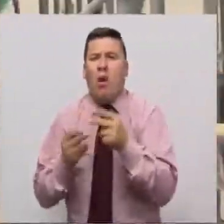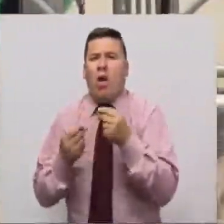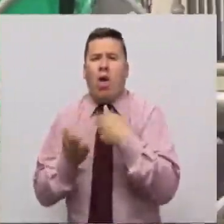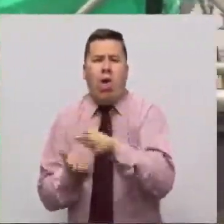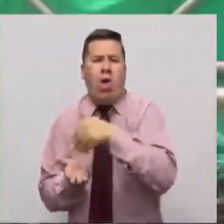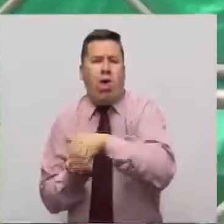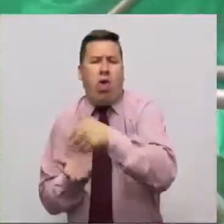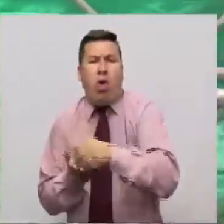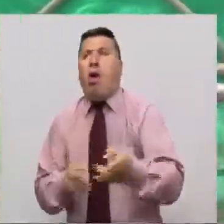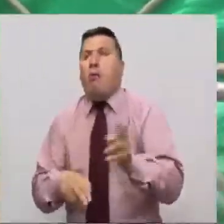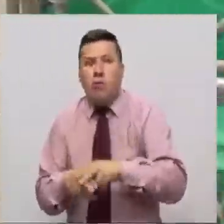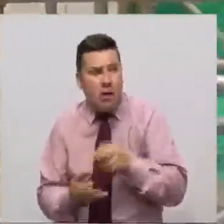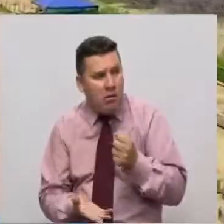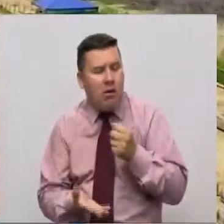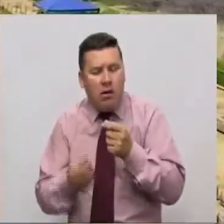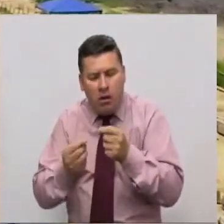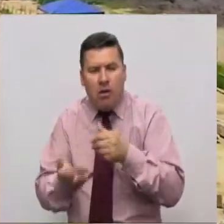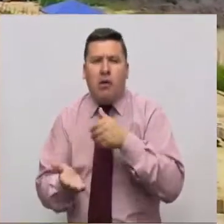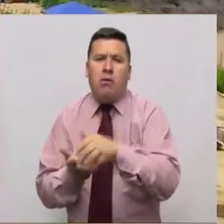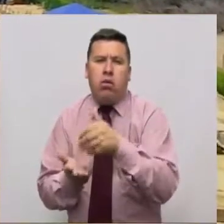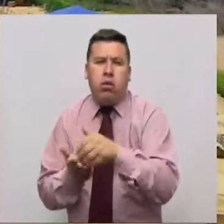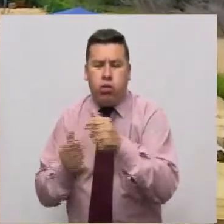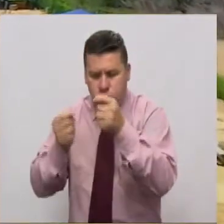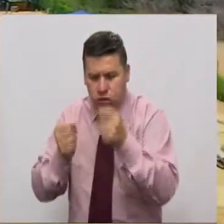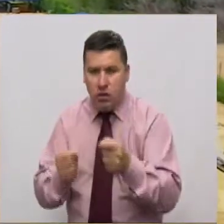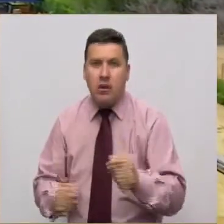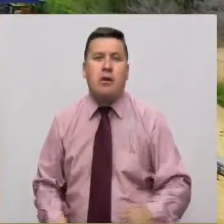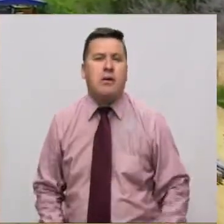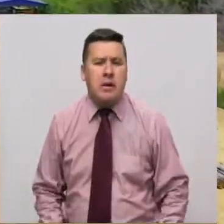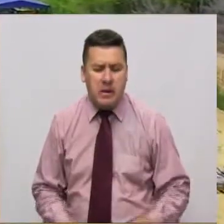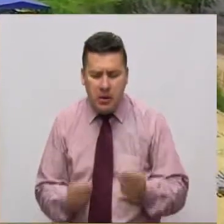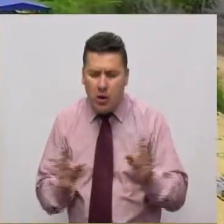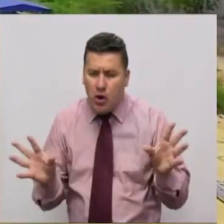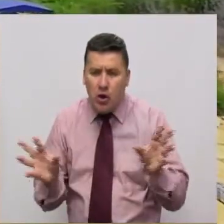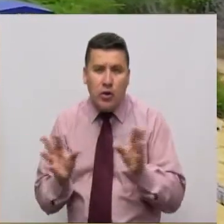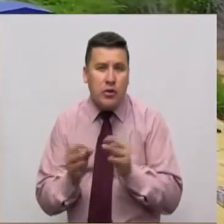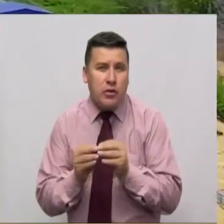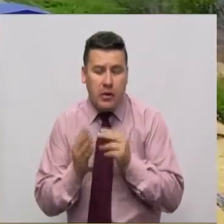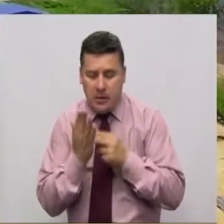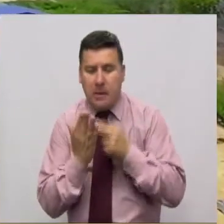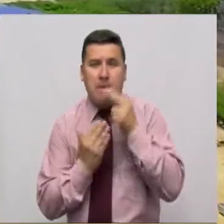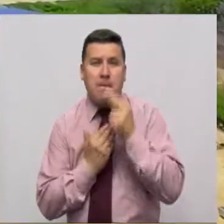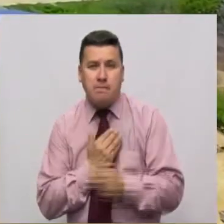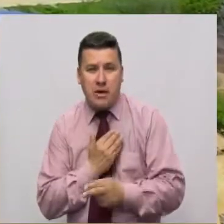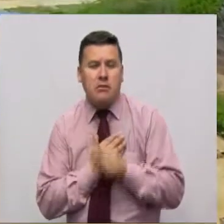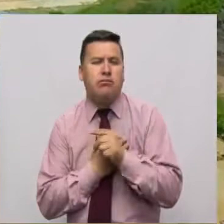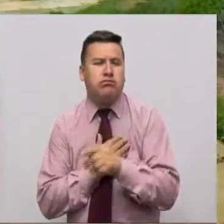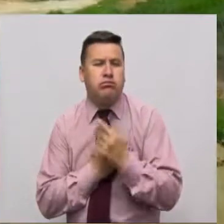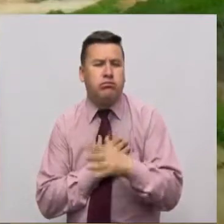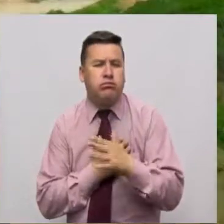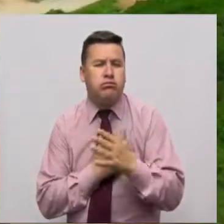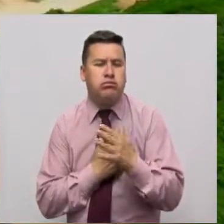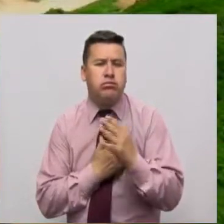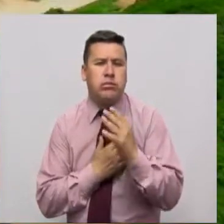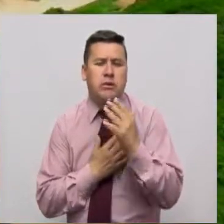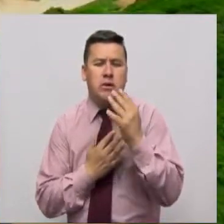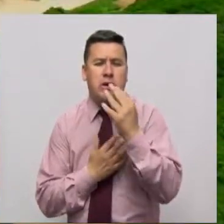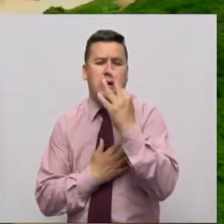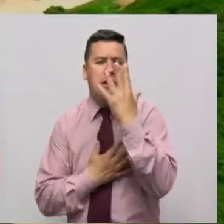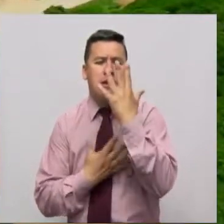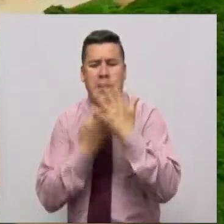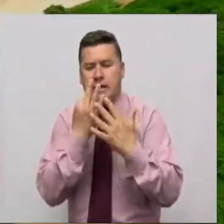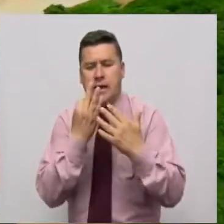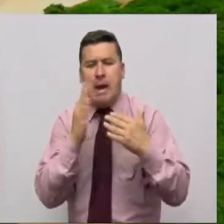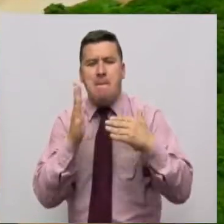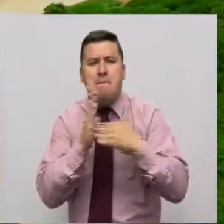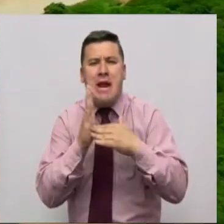Colombia, pues se calcula que con los sobrecostos de la ejecución y de la financiación, el valor total de este proyecto para el país sería cercano